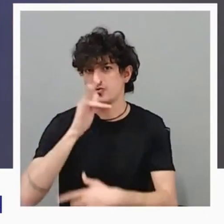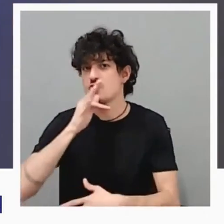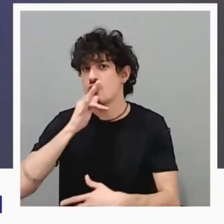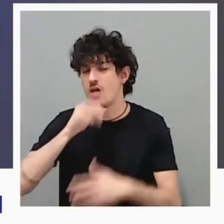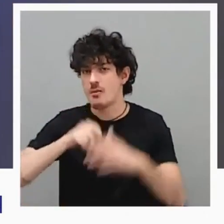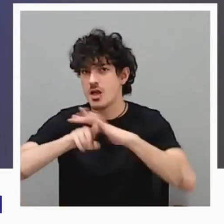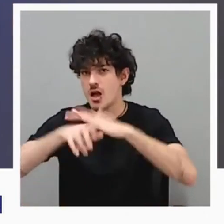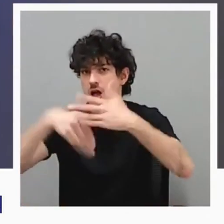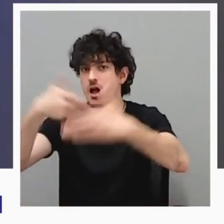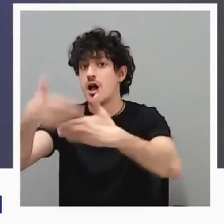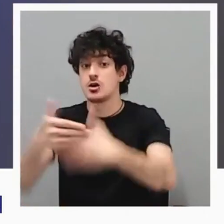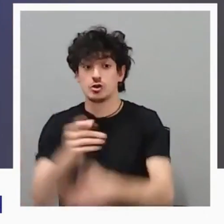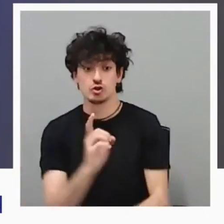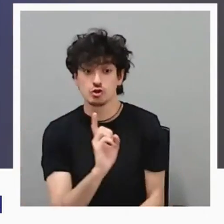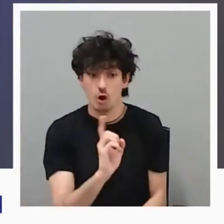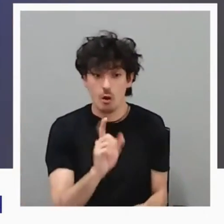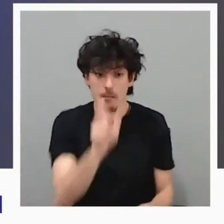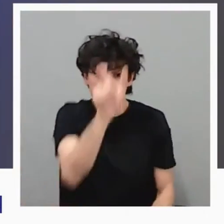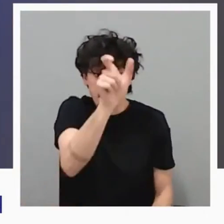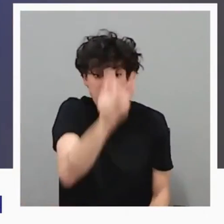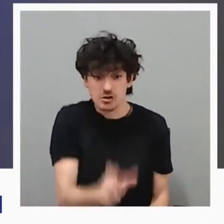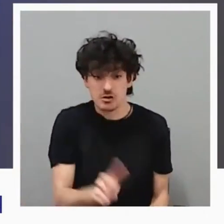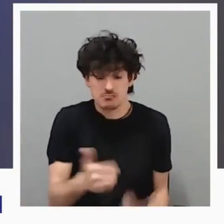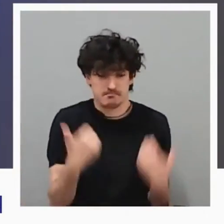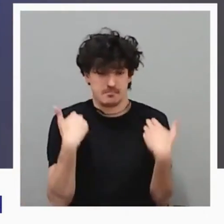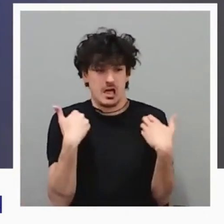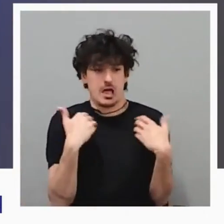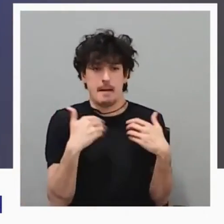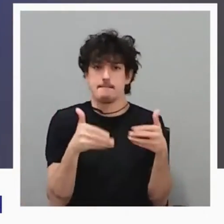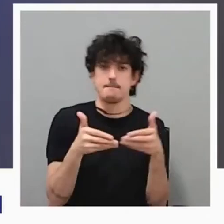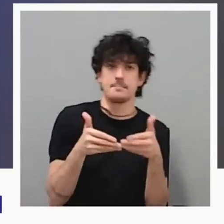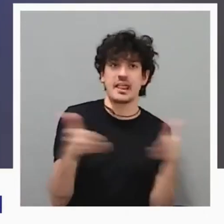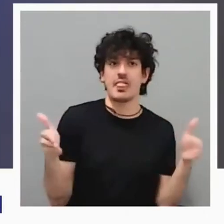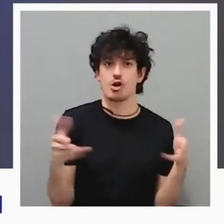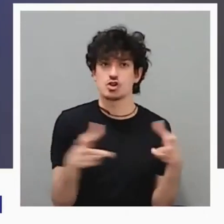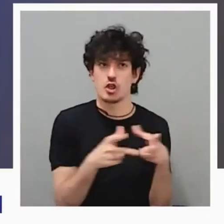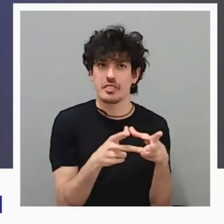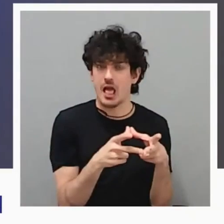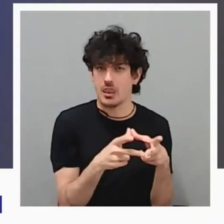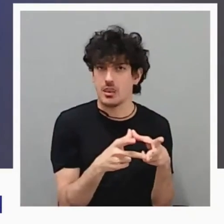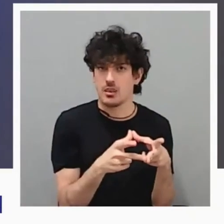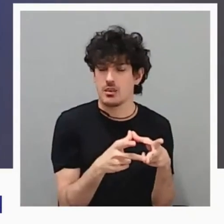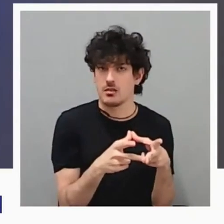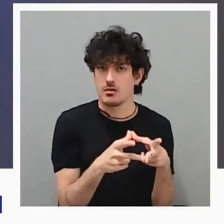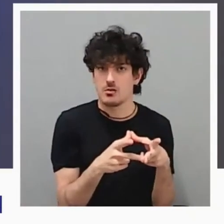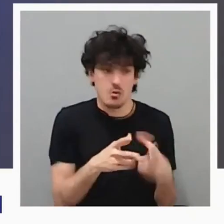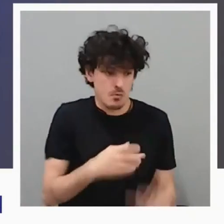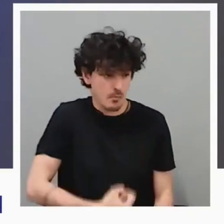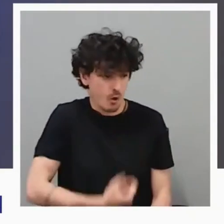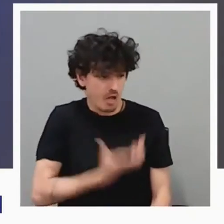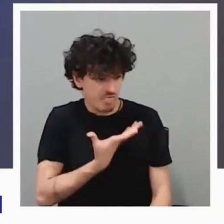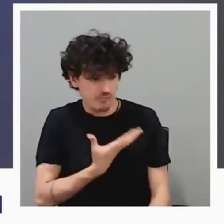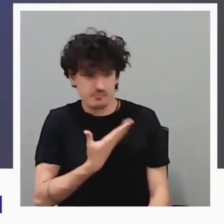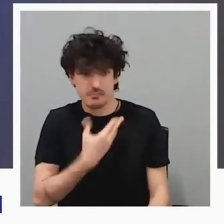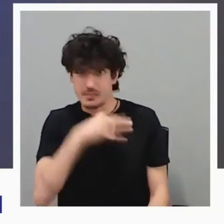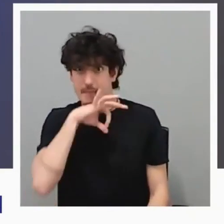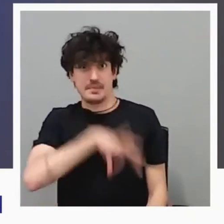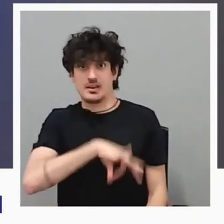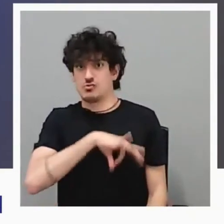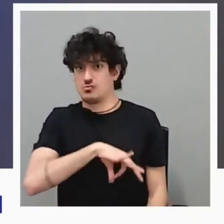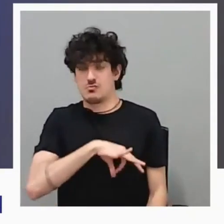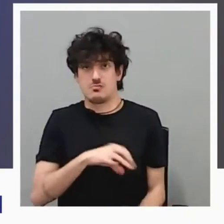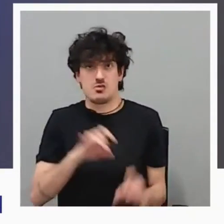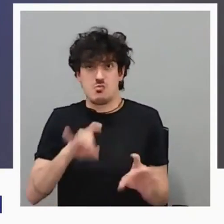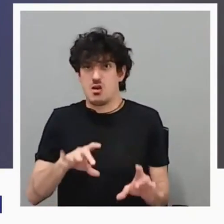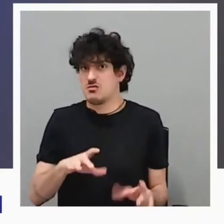es, sino que también es cómo ese espíritu, cómo esa vocación del emprendedor social, como los muchos que veremos estos días acá,